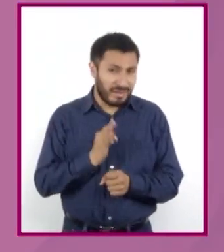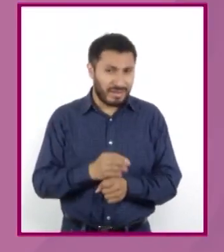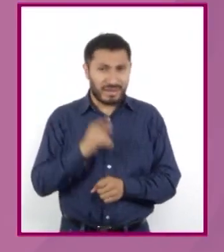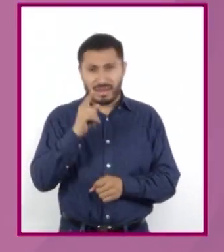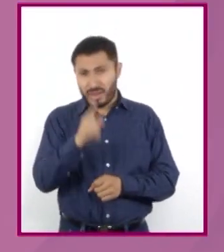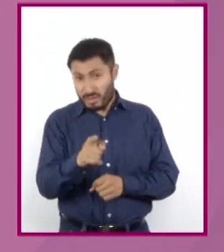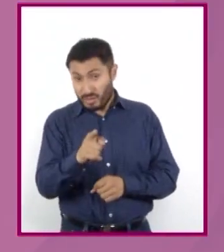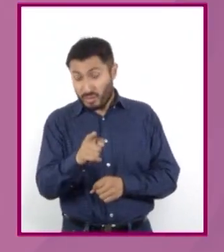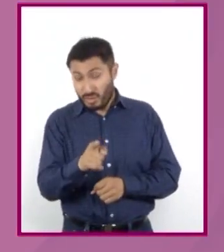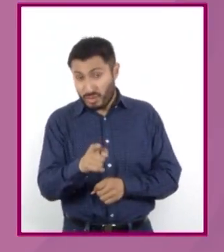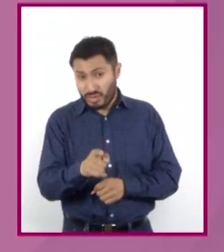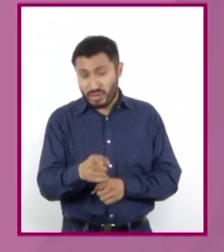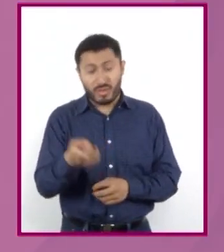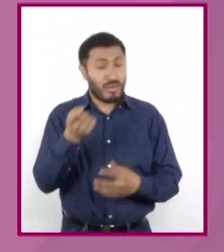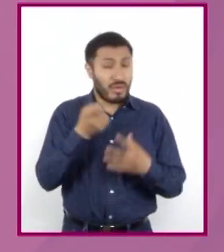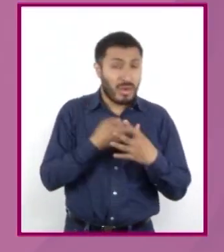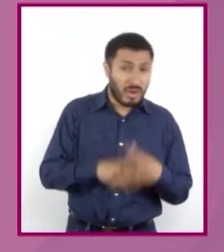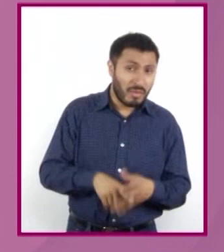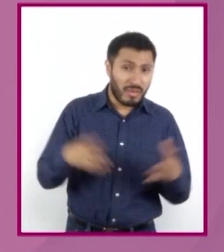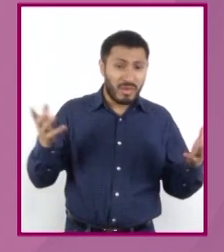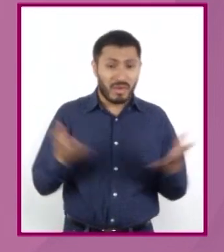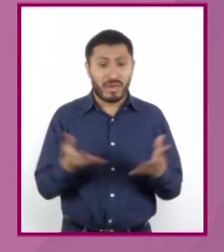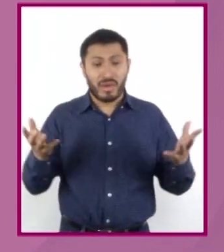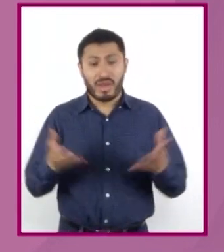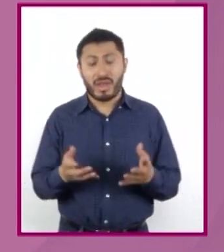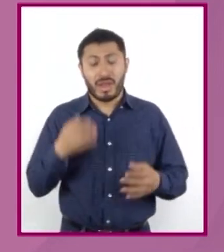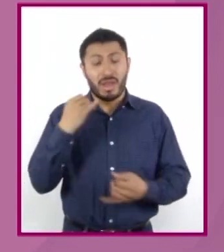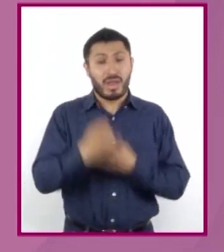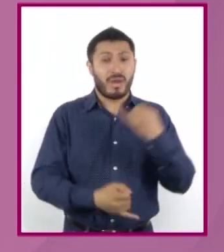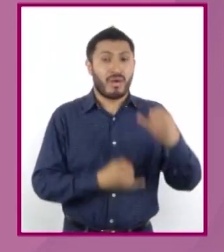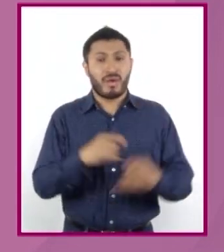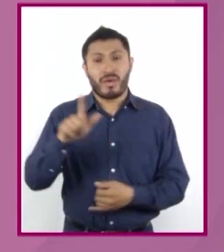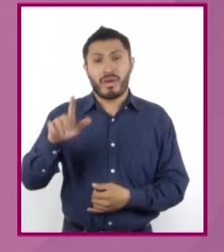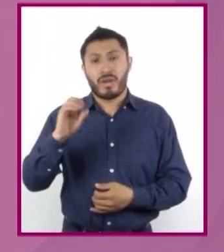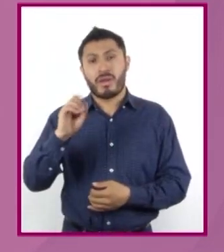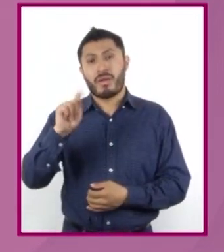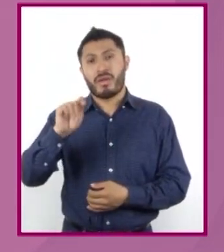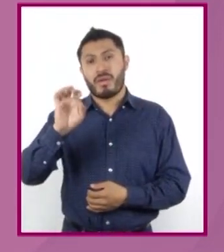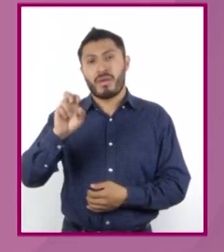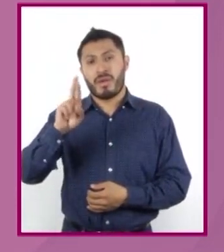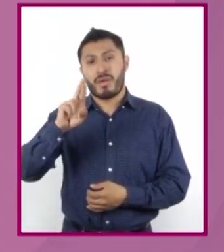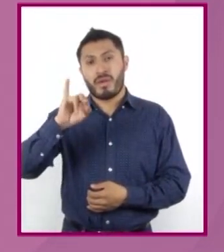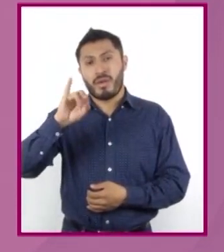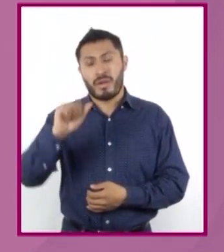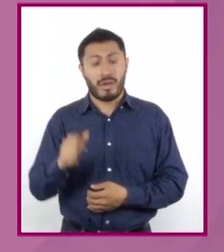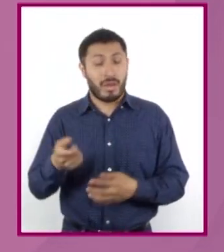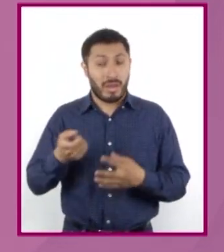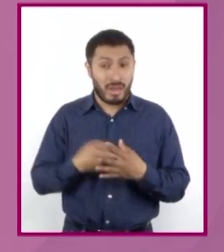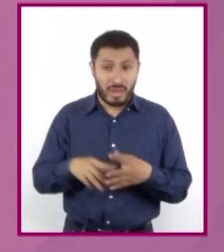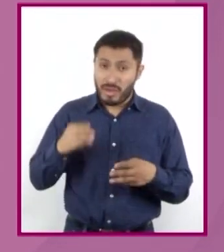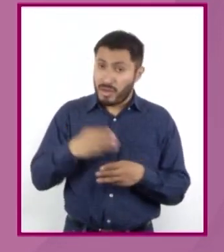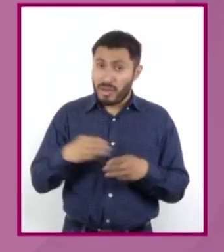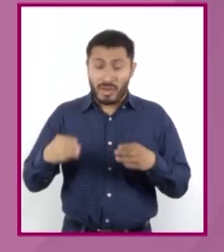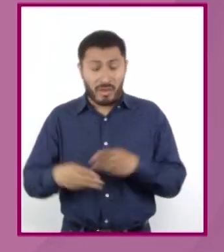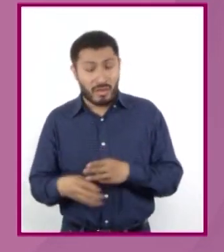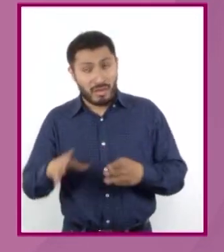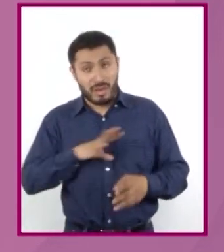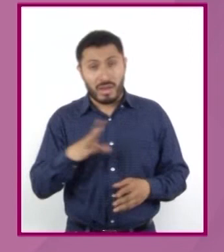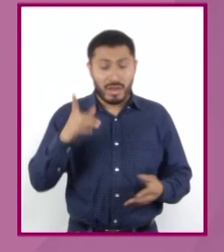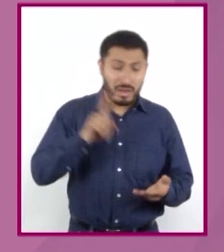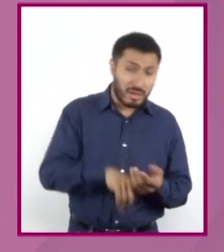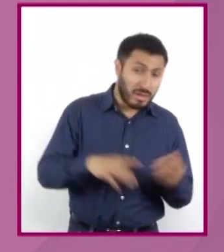consiste en que comiencen a elaborar un juego de lotería a partir de los materiales que cuenten en